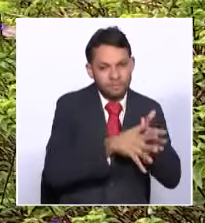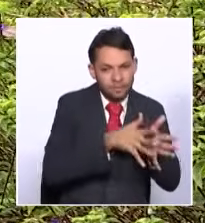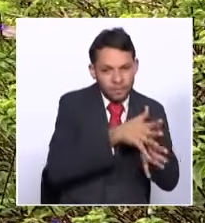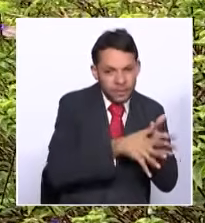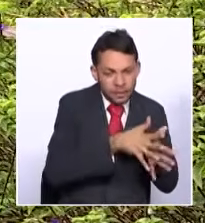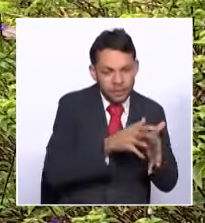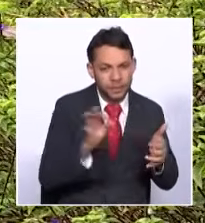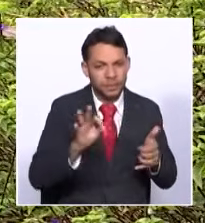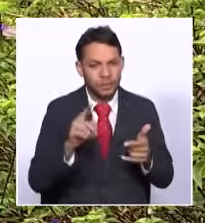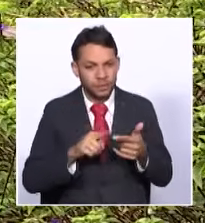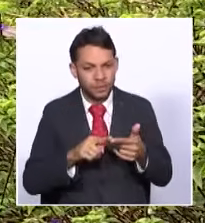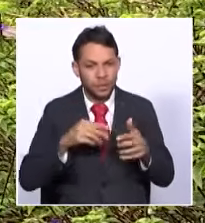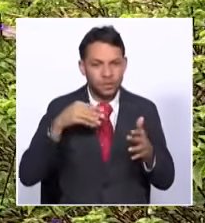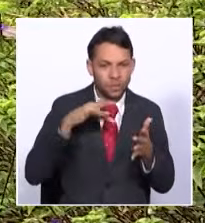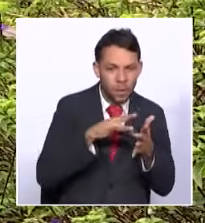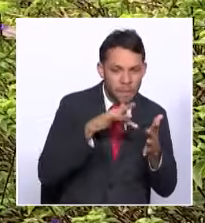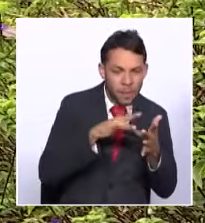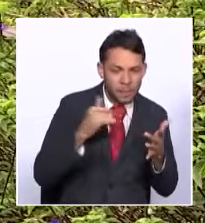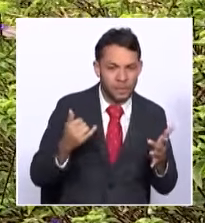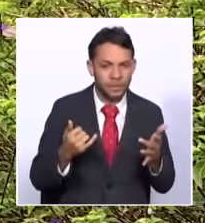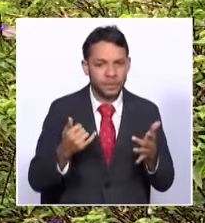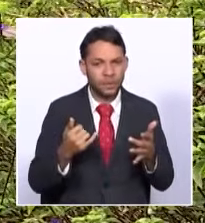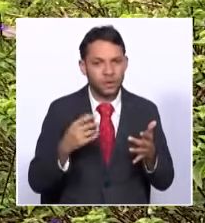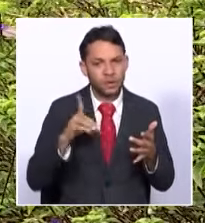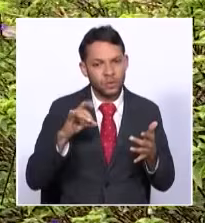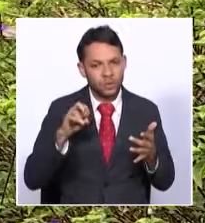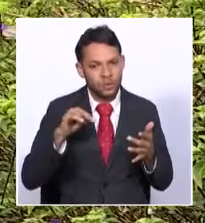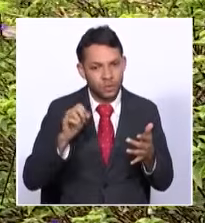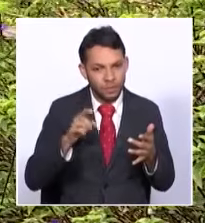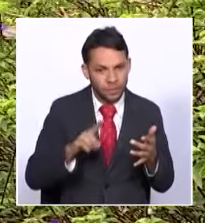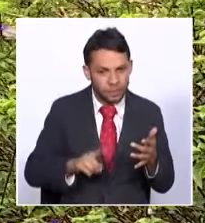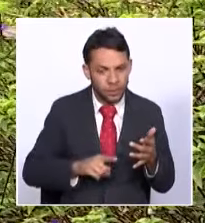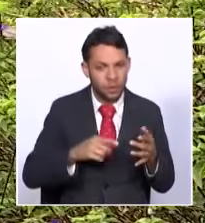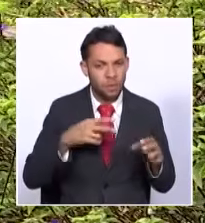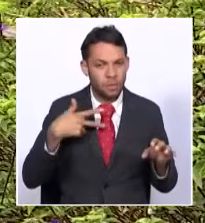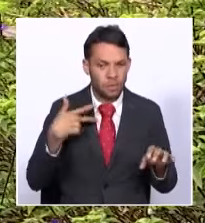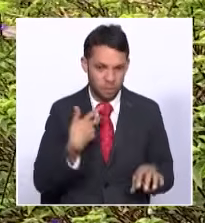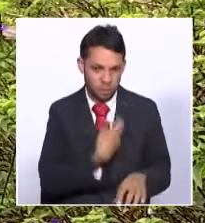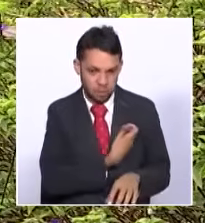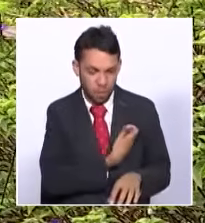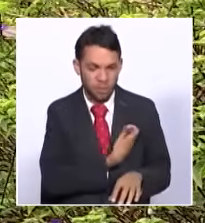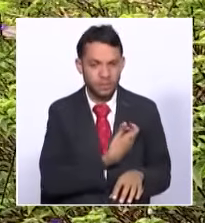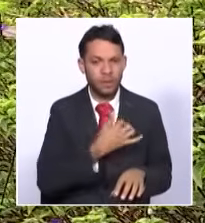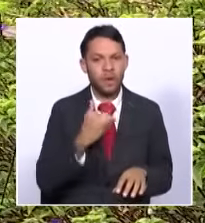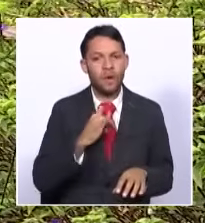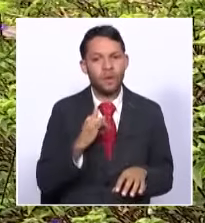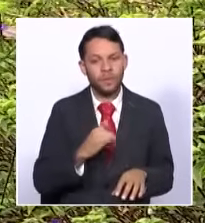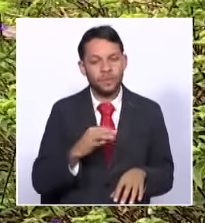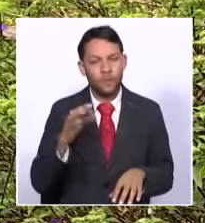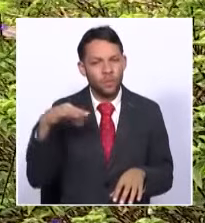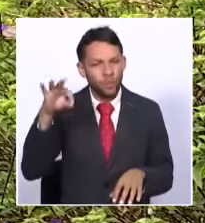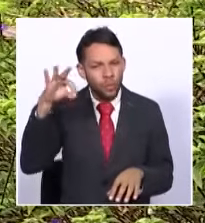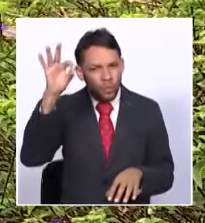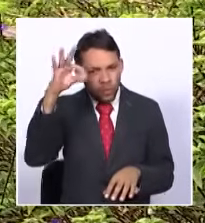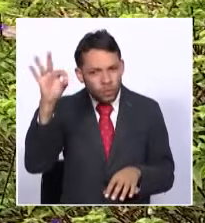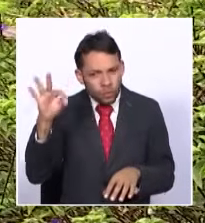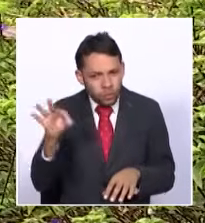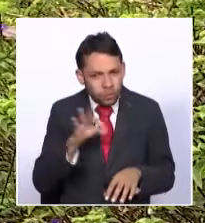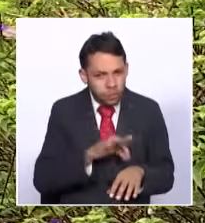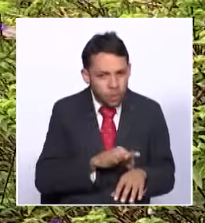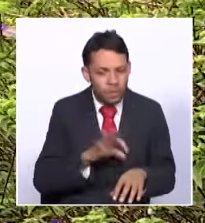en ventosas, en dunas, en moxibustión, en apiterapia,